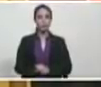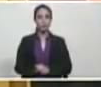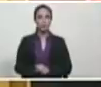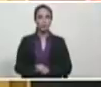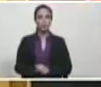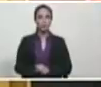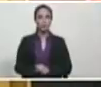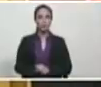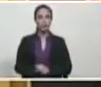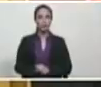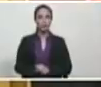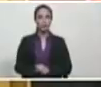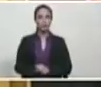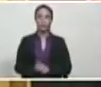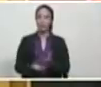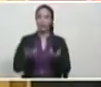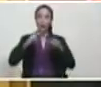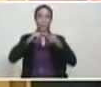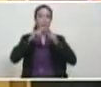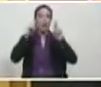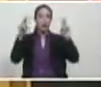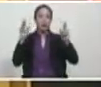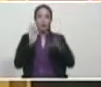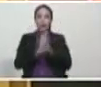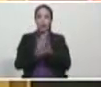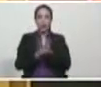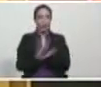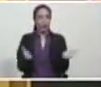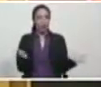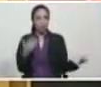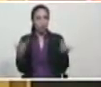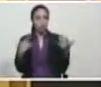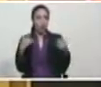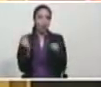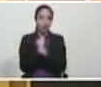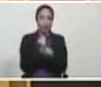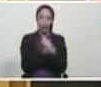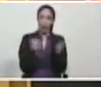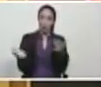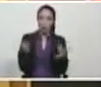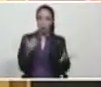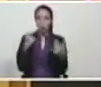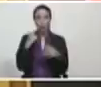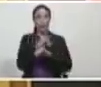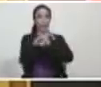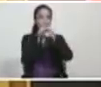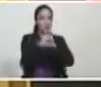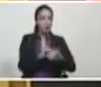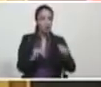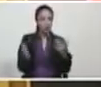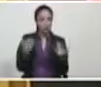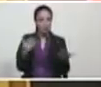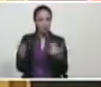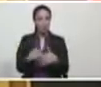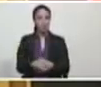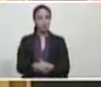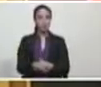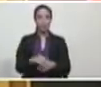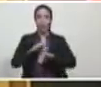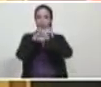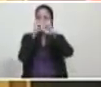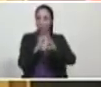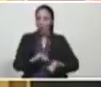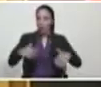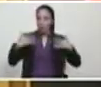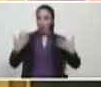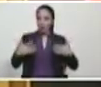Queremos paz, queremos trabajo, queremos prosperidad, queremos felicidad. Voy a firmar un